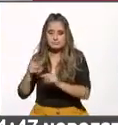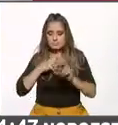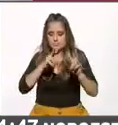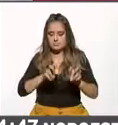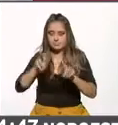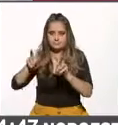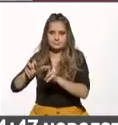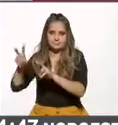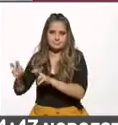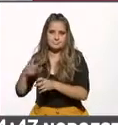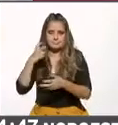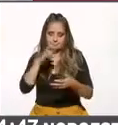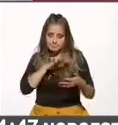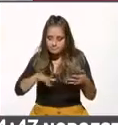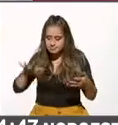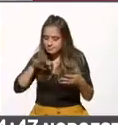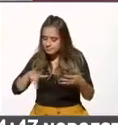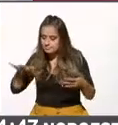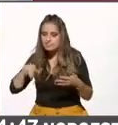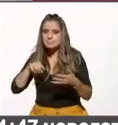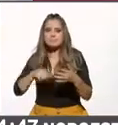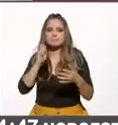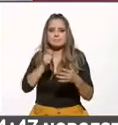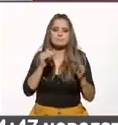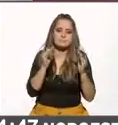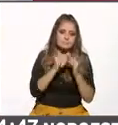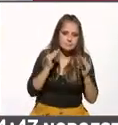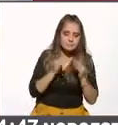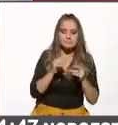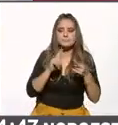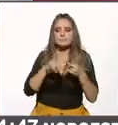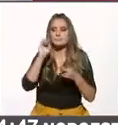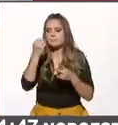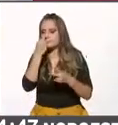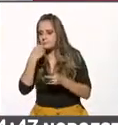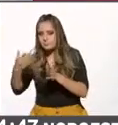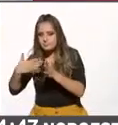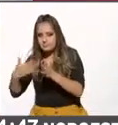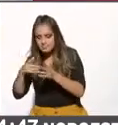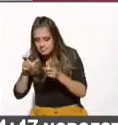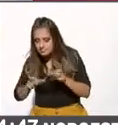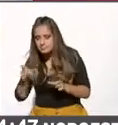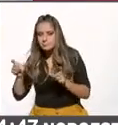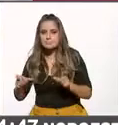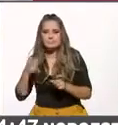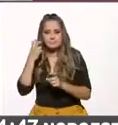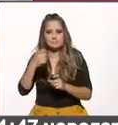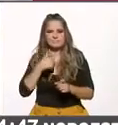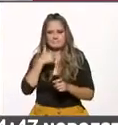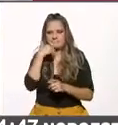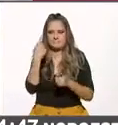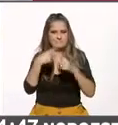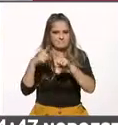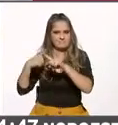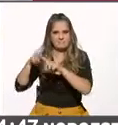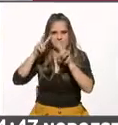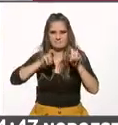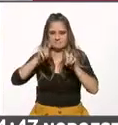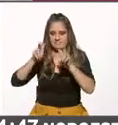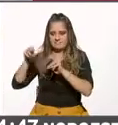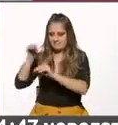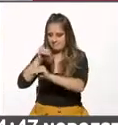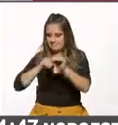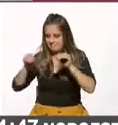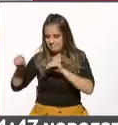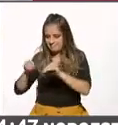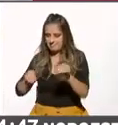como textos. Recados de casa o las recetas de cocina, por ejemplo. En este libro me permití jugar también con eso. Toda una serie de minificciones